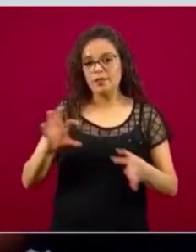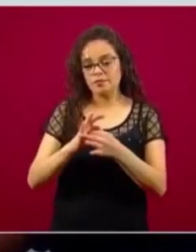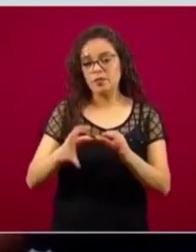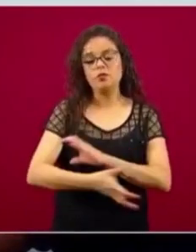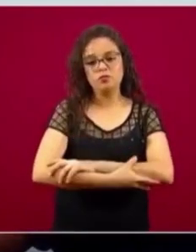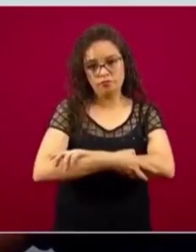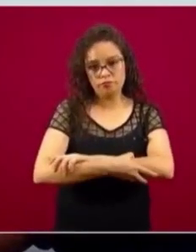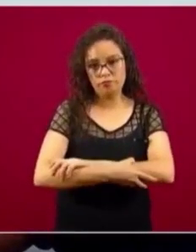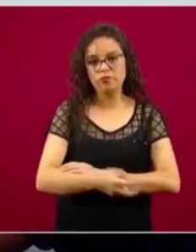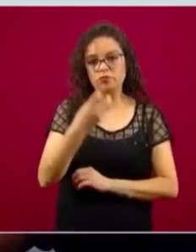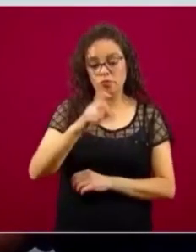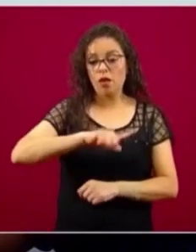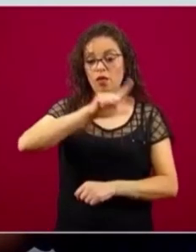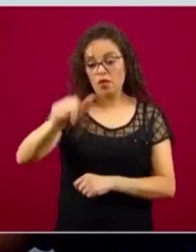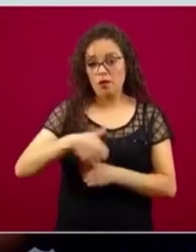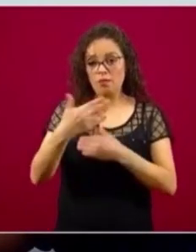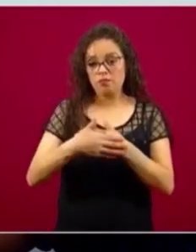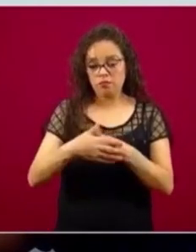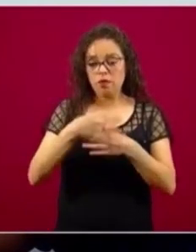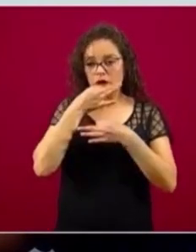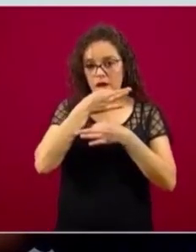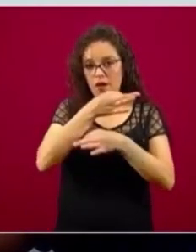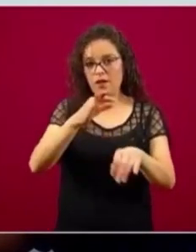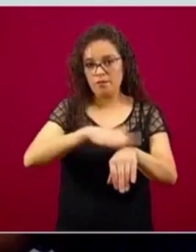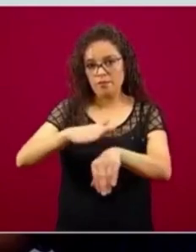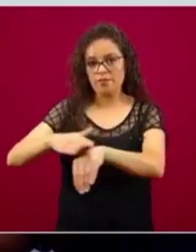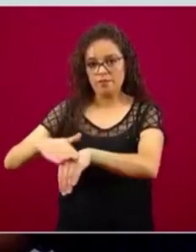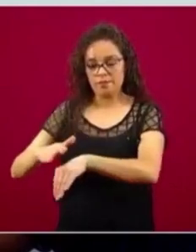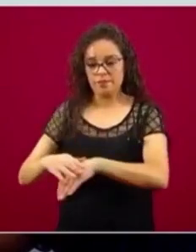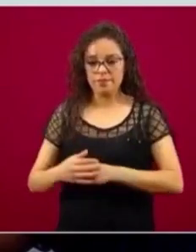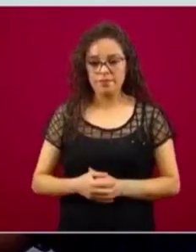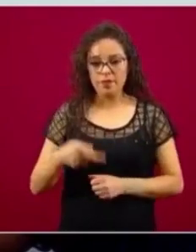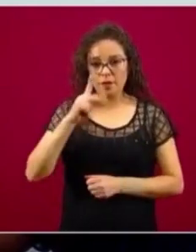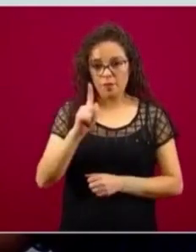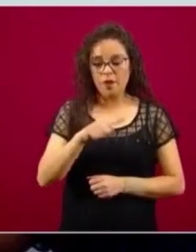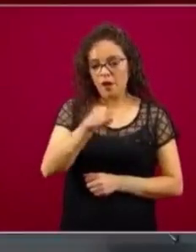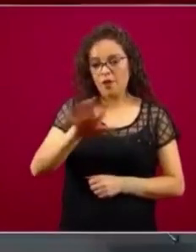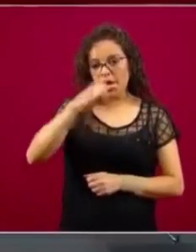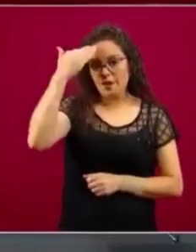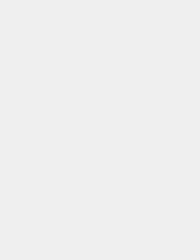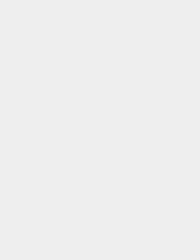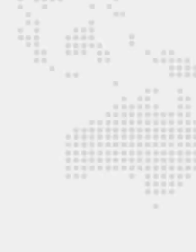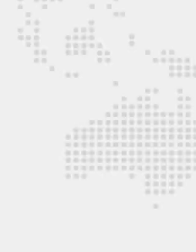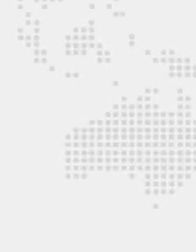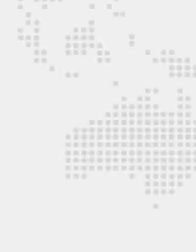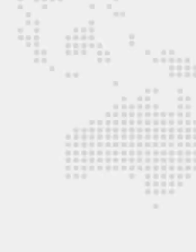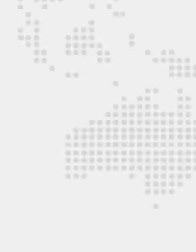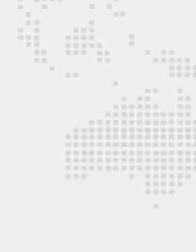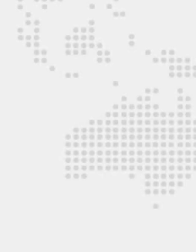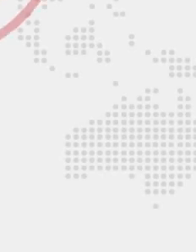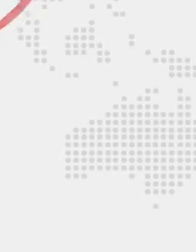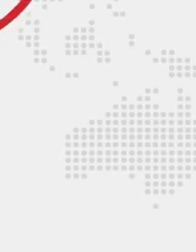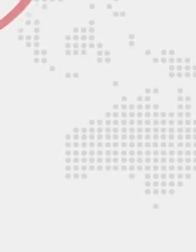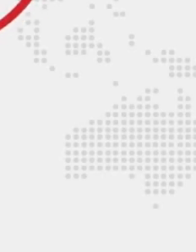por eso es que vamos a hacer varios anuncios pero estamos contentos que ya esto se empieza a mover más rápido